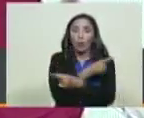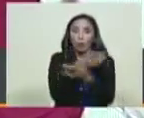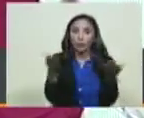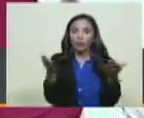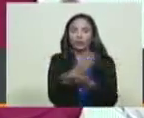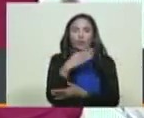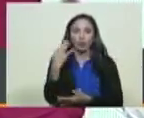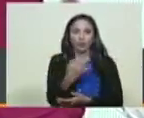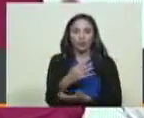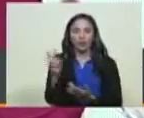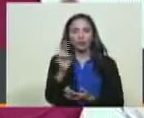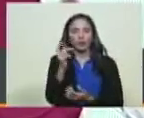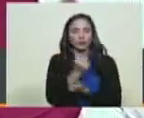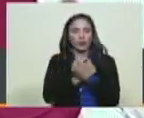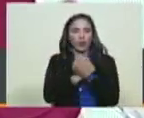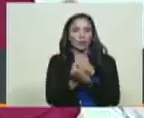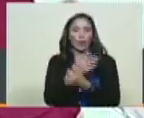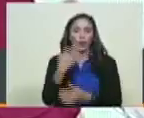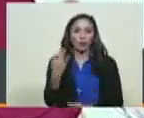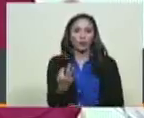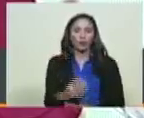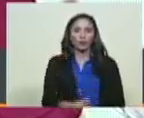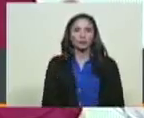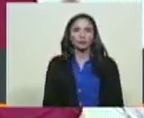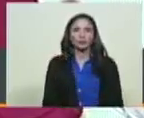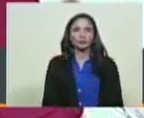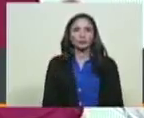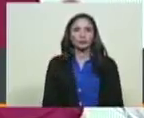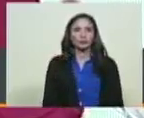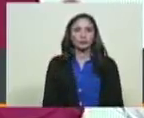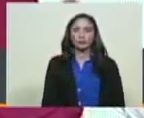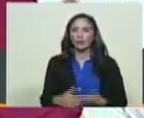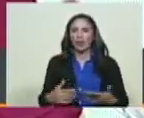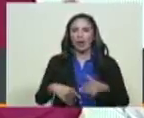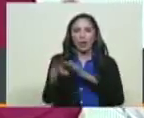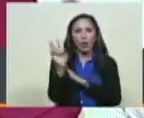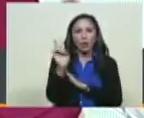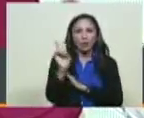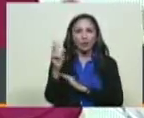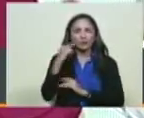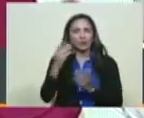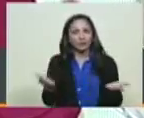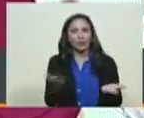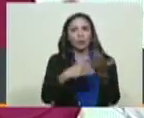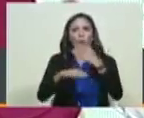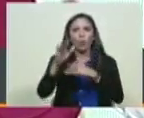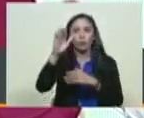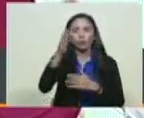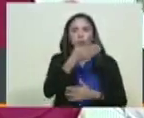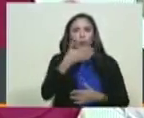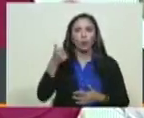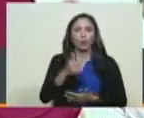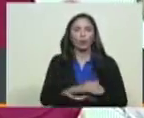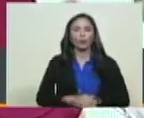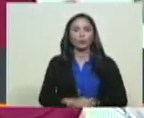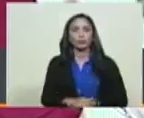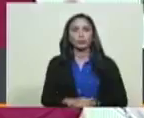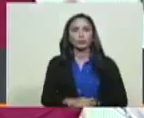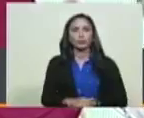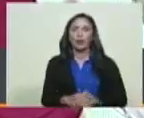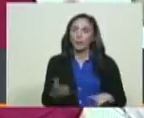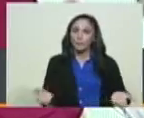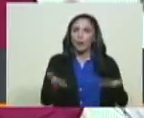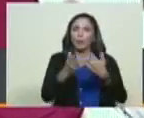la venezuela de verdad no se dejen quitar el futuro no se dejen quitar los sueños el tiempo de